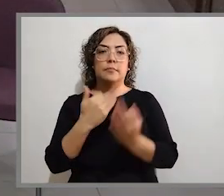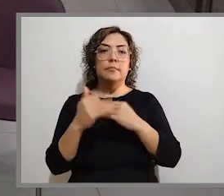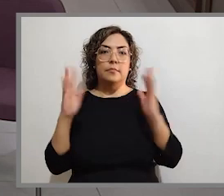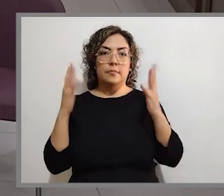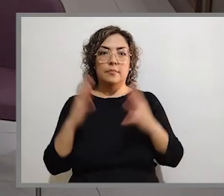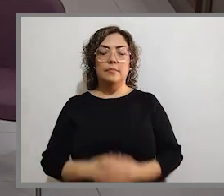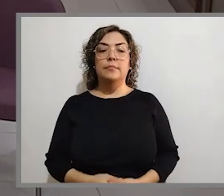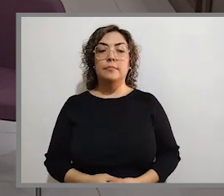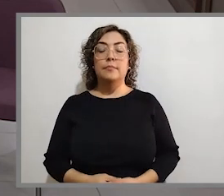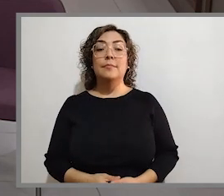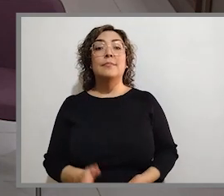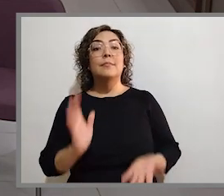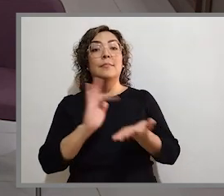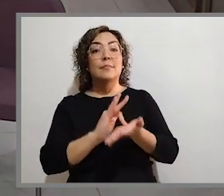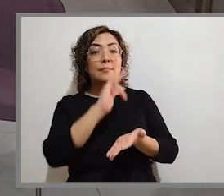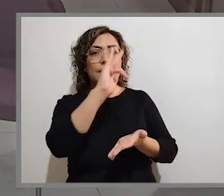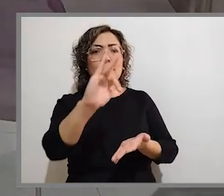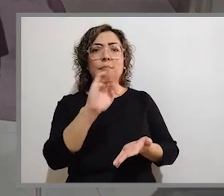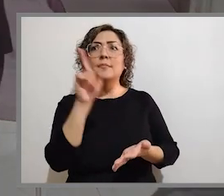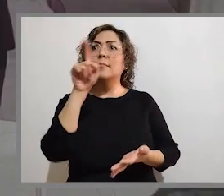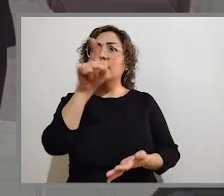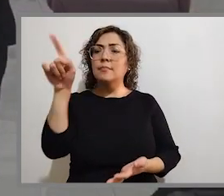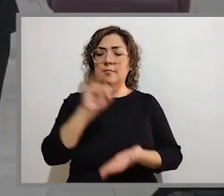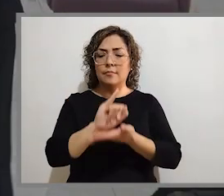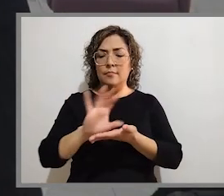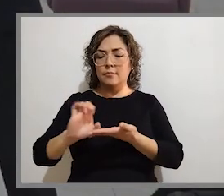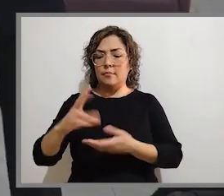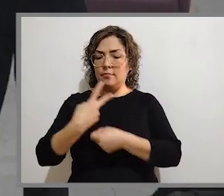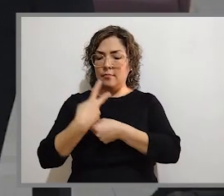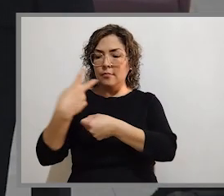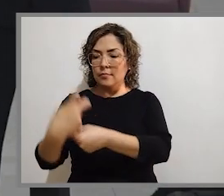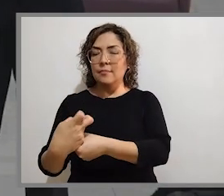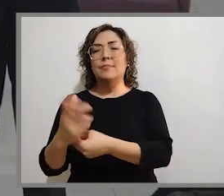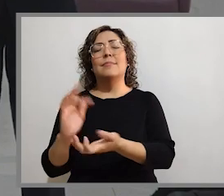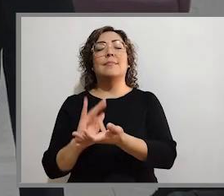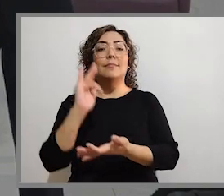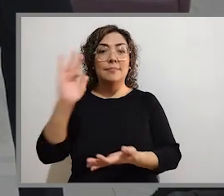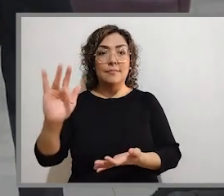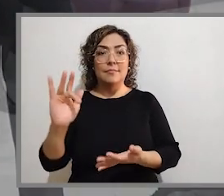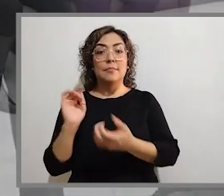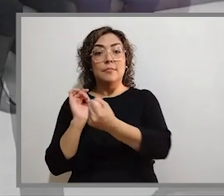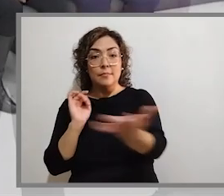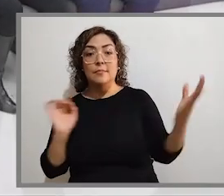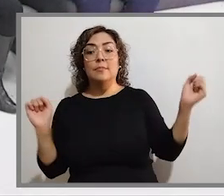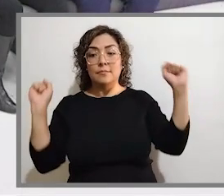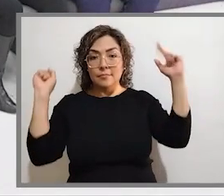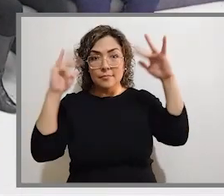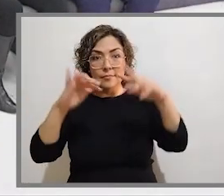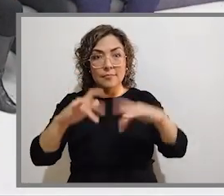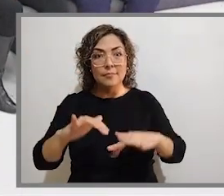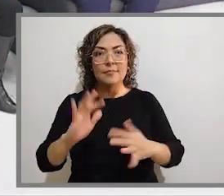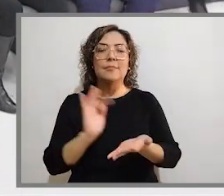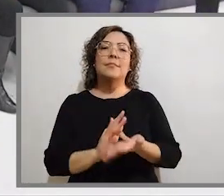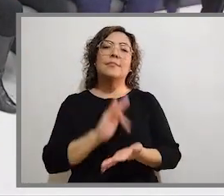Que agradezco mucho la invitación del instituto y pues agradezco todavía más la presencia de ustedes en este evento. Qué alegría que